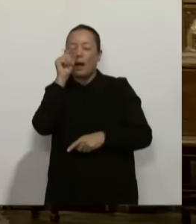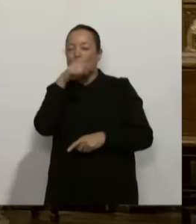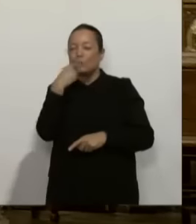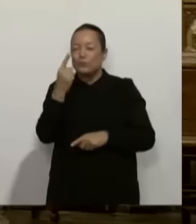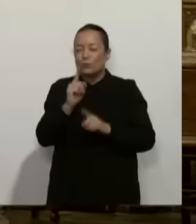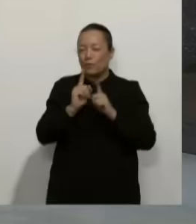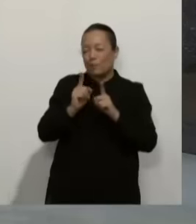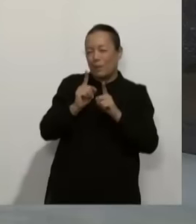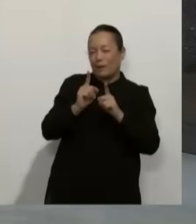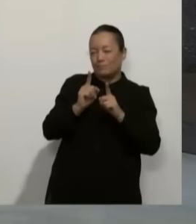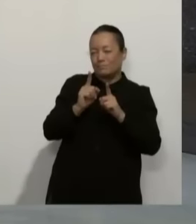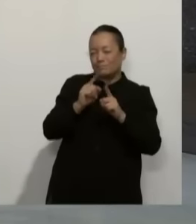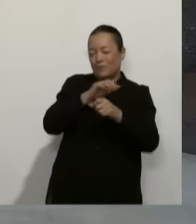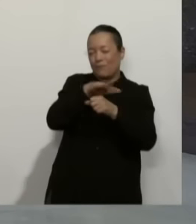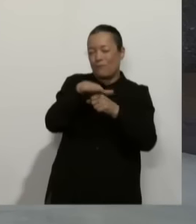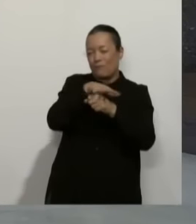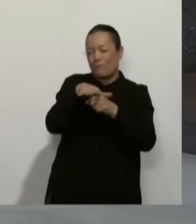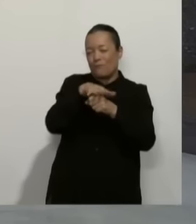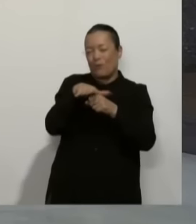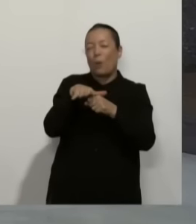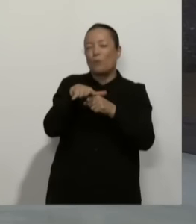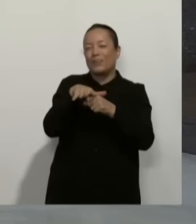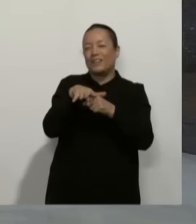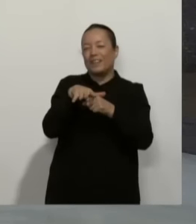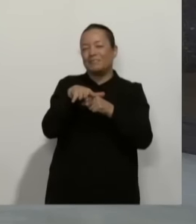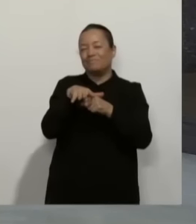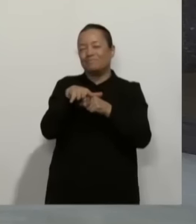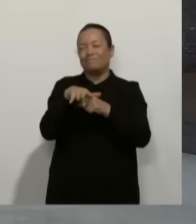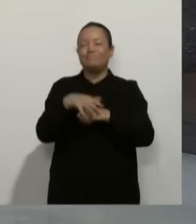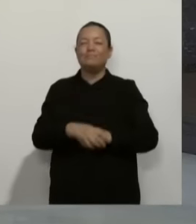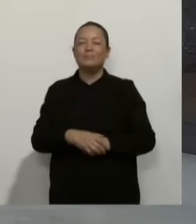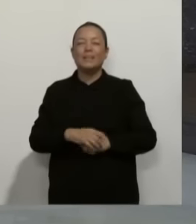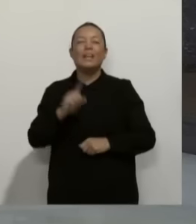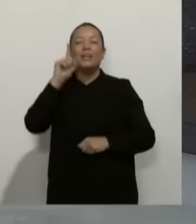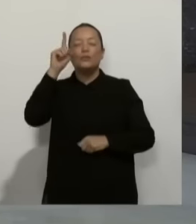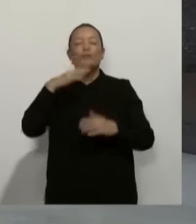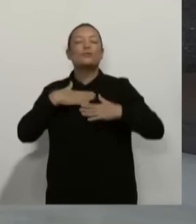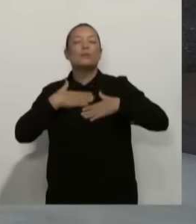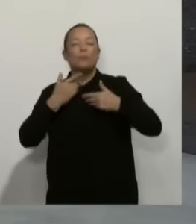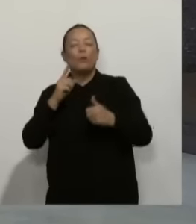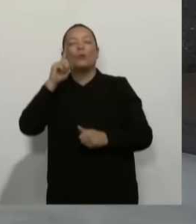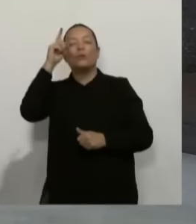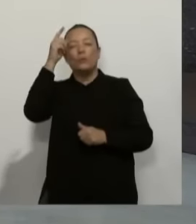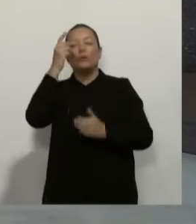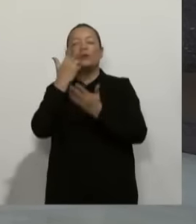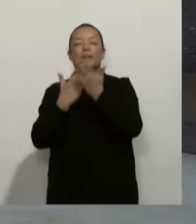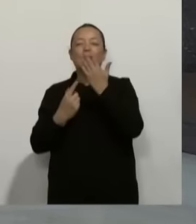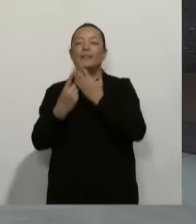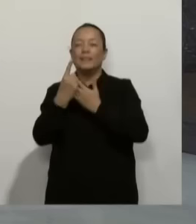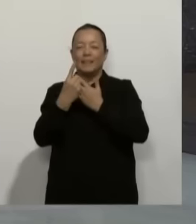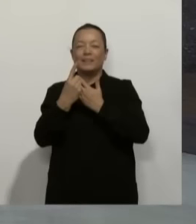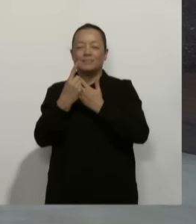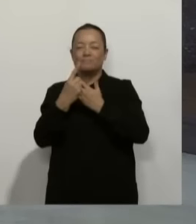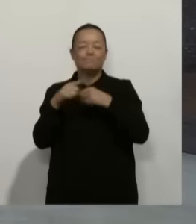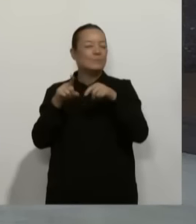comunidad. Y es que Dios es Dios Familia, Dios Amor, Dios Trinidad, de tal palo,